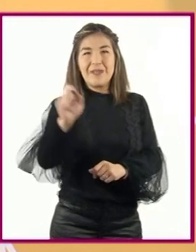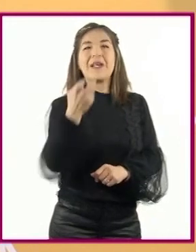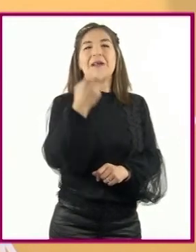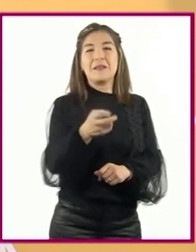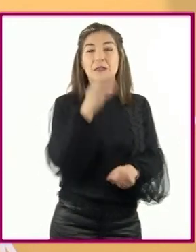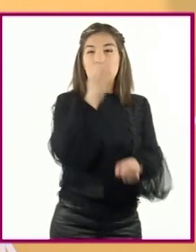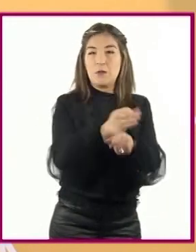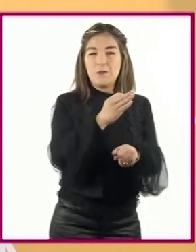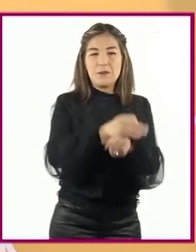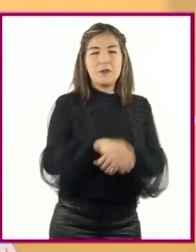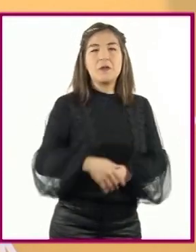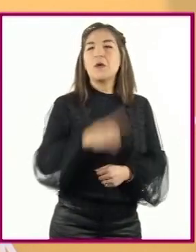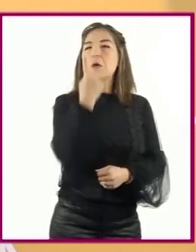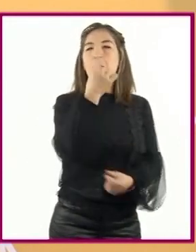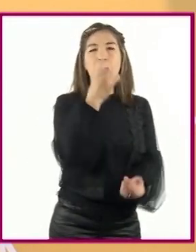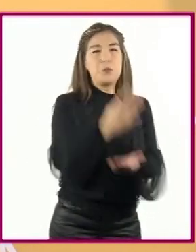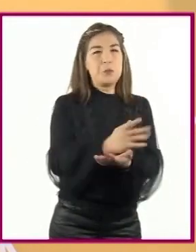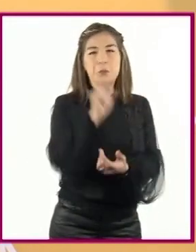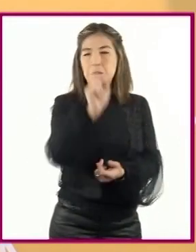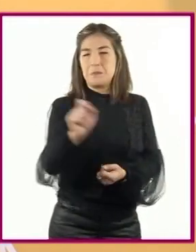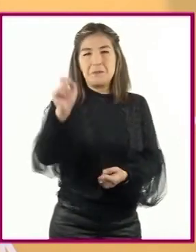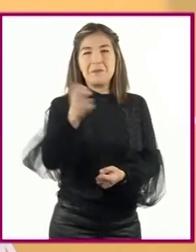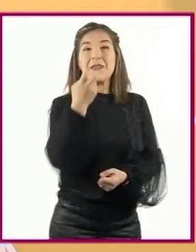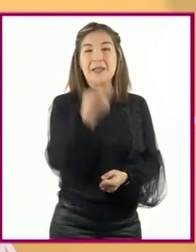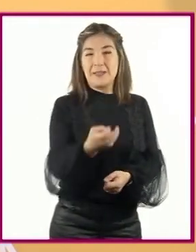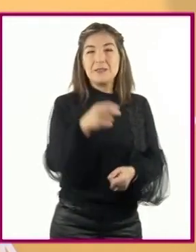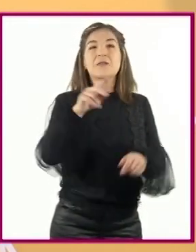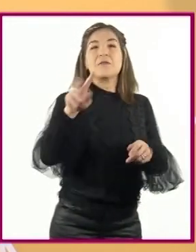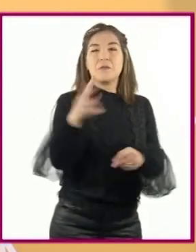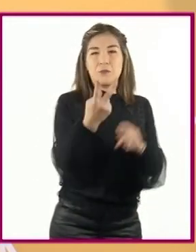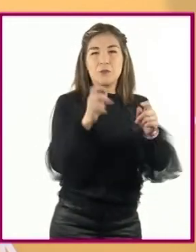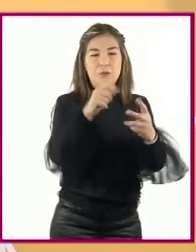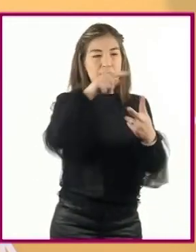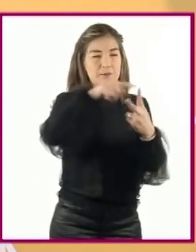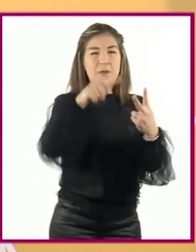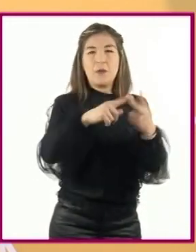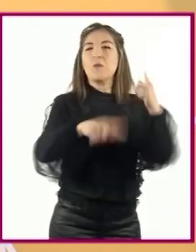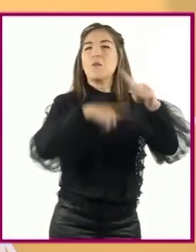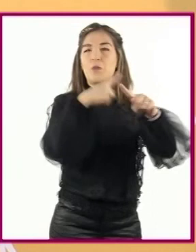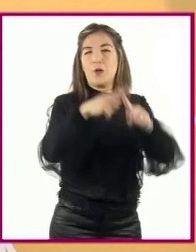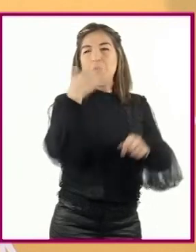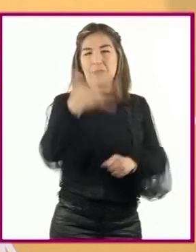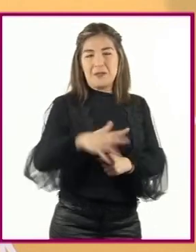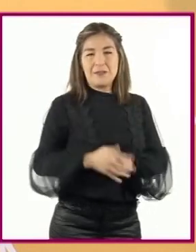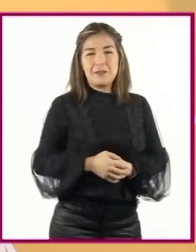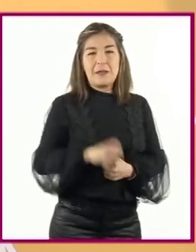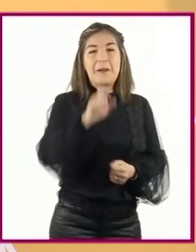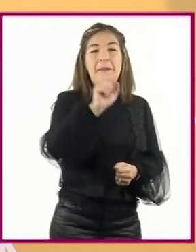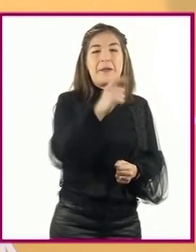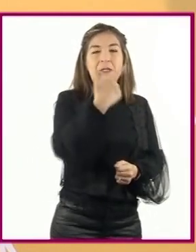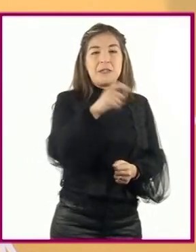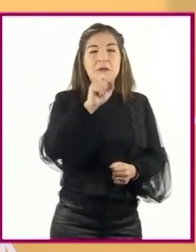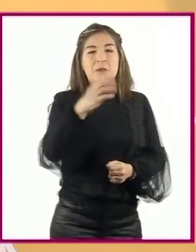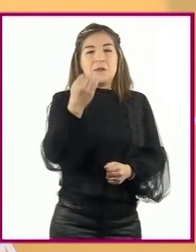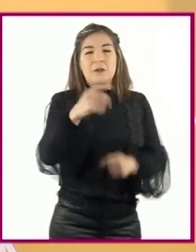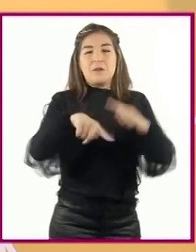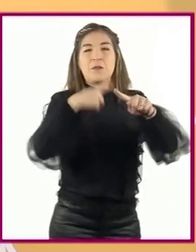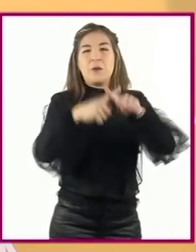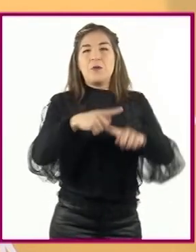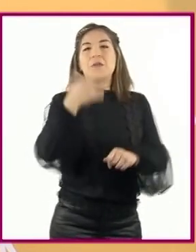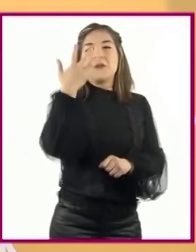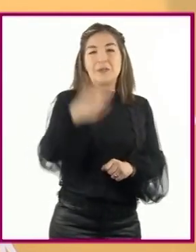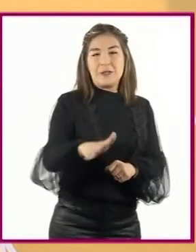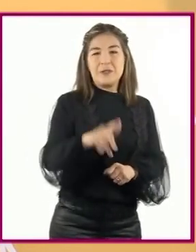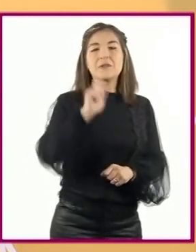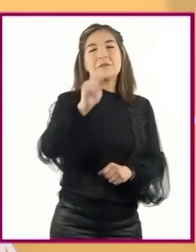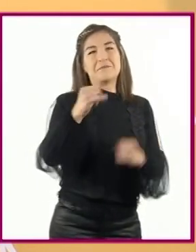este caso, solo se tiene uno, por lo que ambos números se multiplican por 10. 27.9 por 10 es